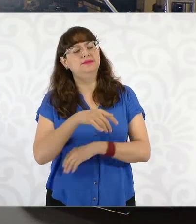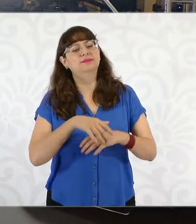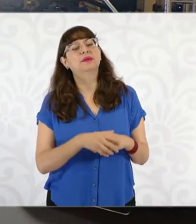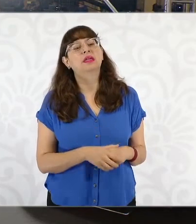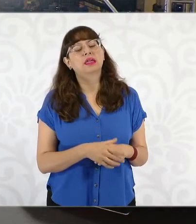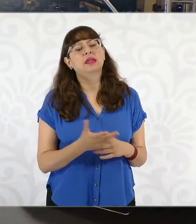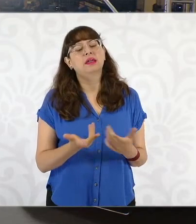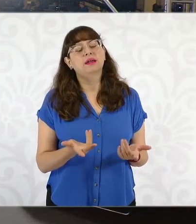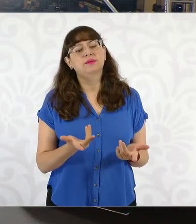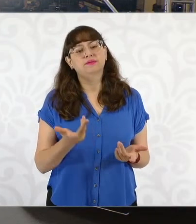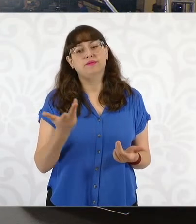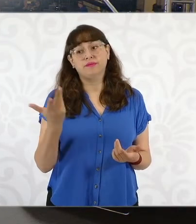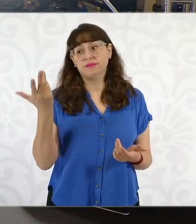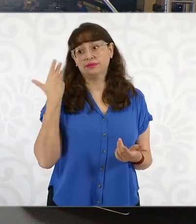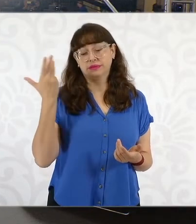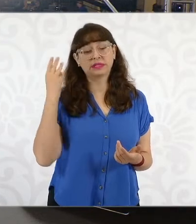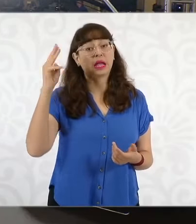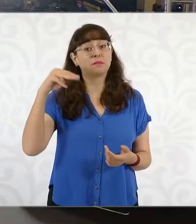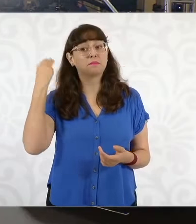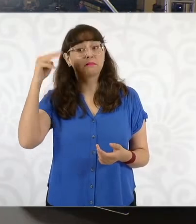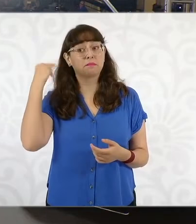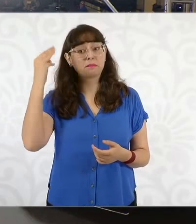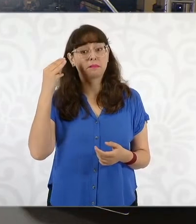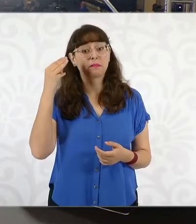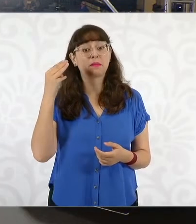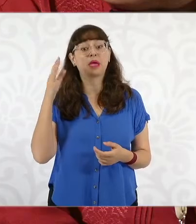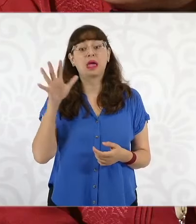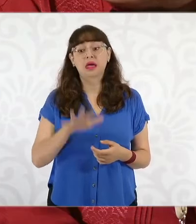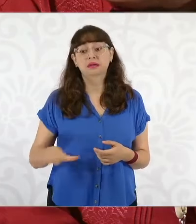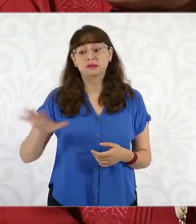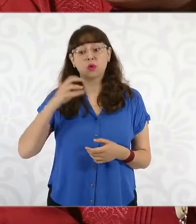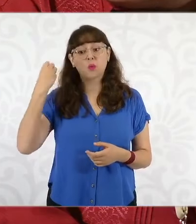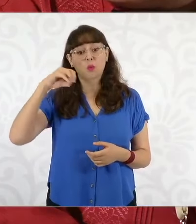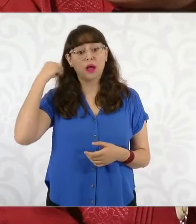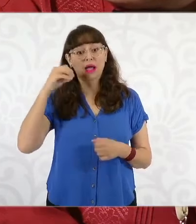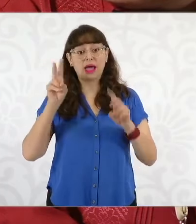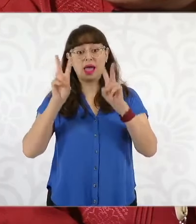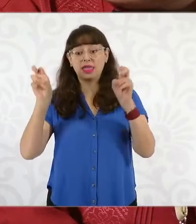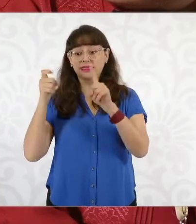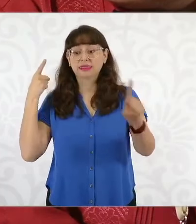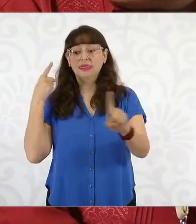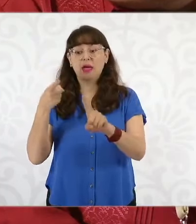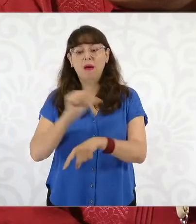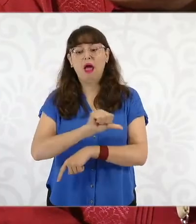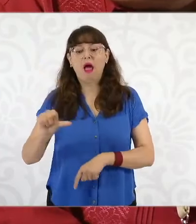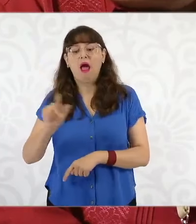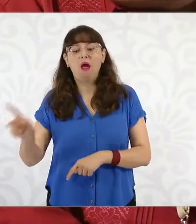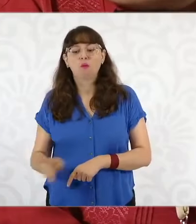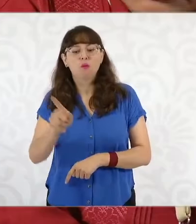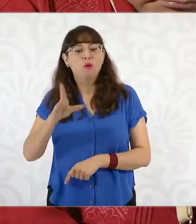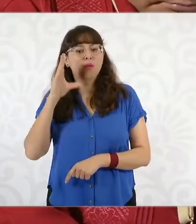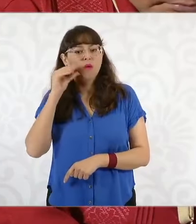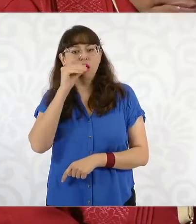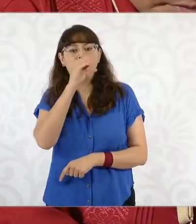de Pueblo Afro en marzo, realizado en De los Soto de Oaxaca, una de las peticiones en la mesa de